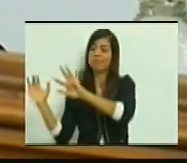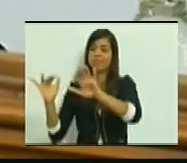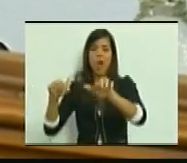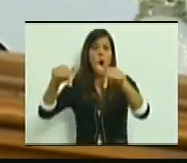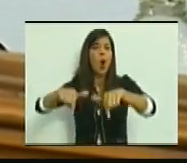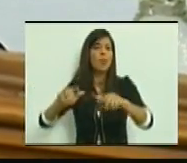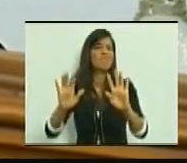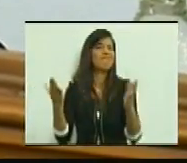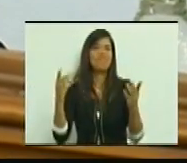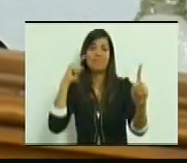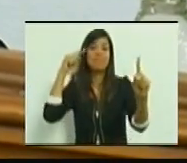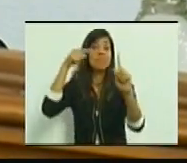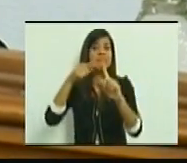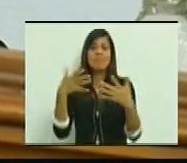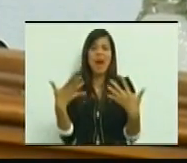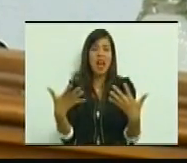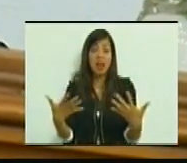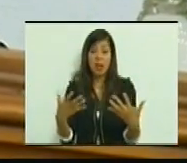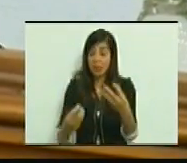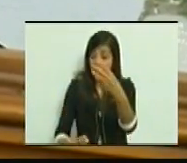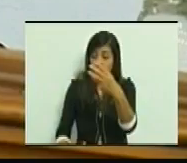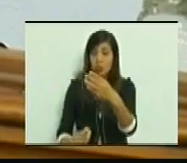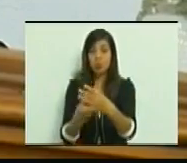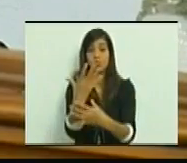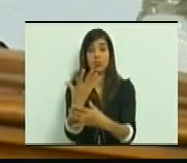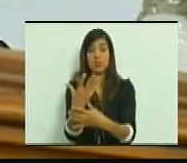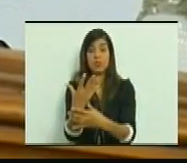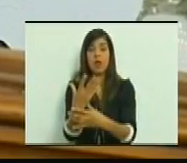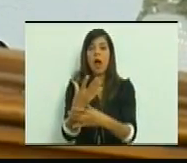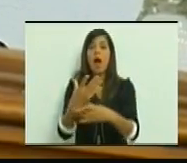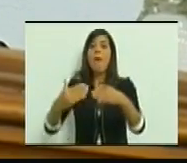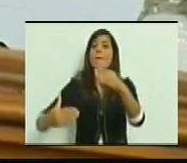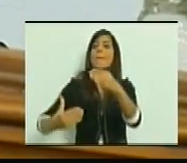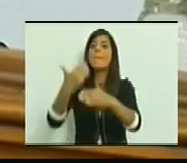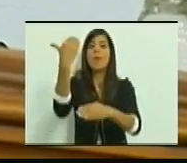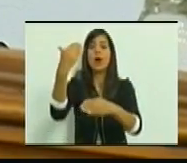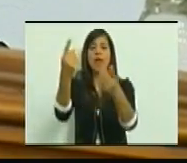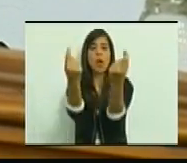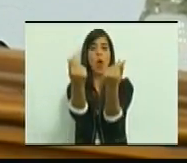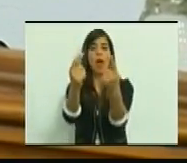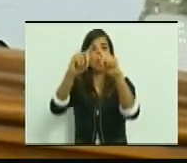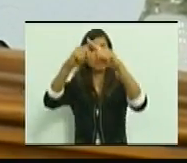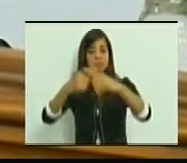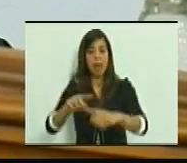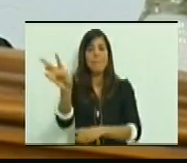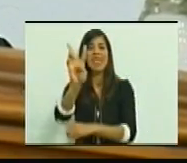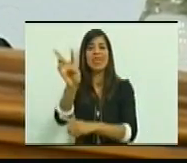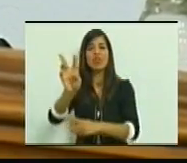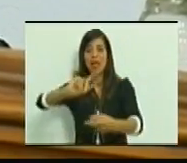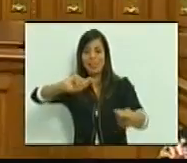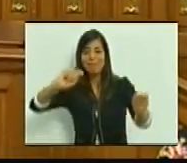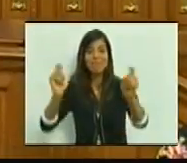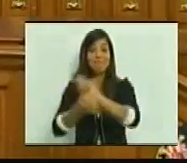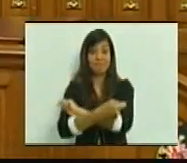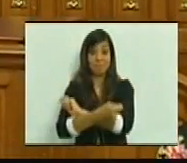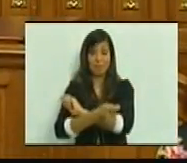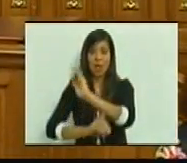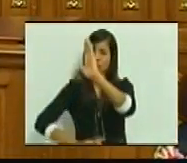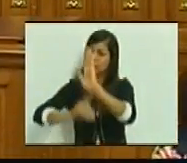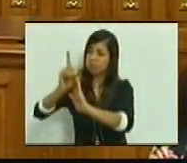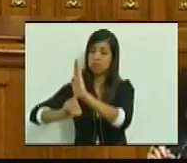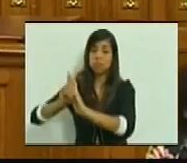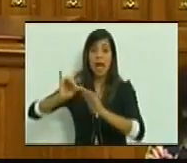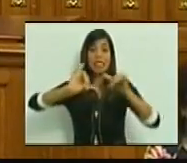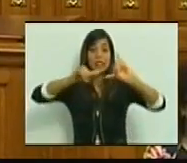constituyente está justamente en la creación de un modelo de economía productiva y diversificada. Un modelo